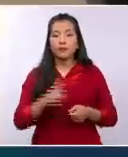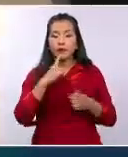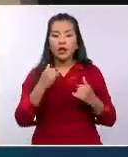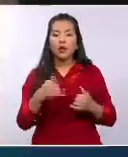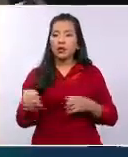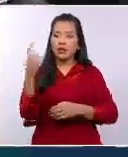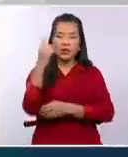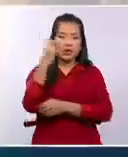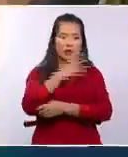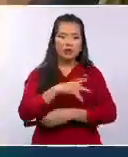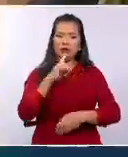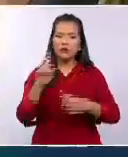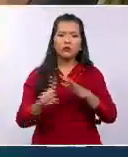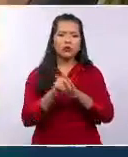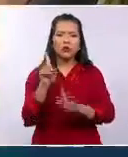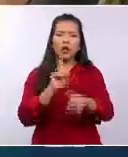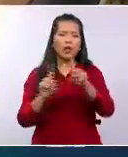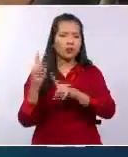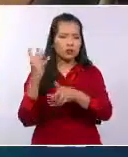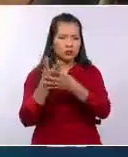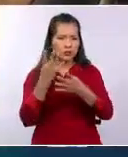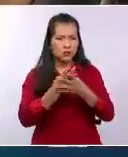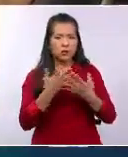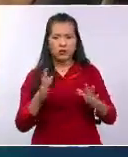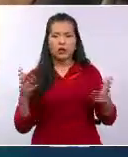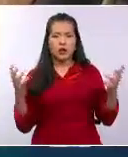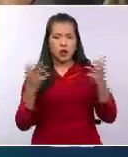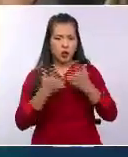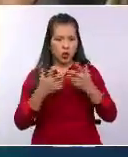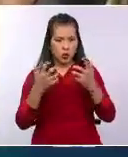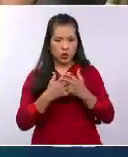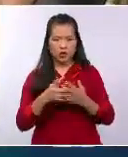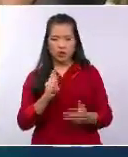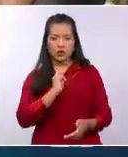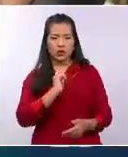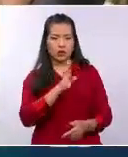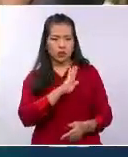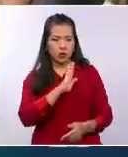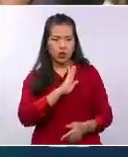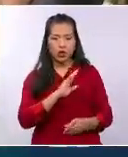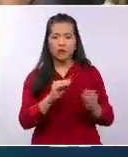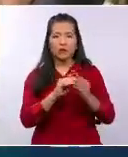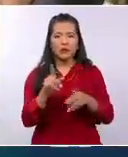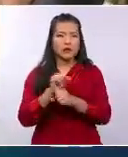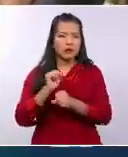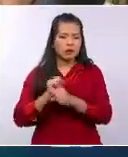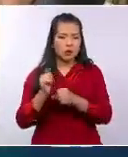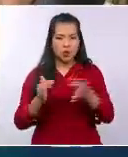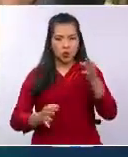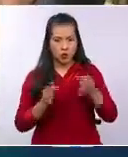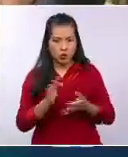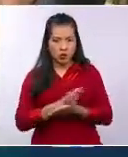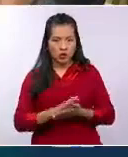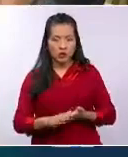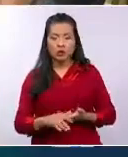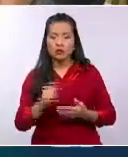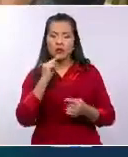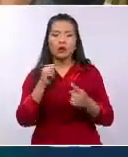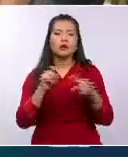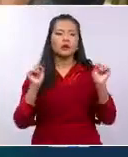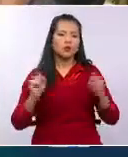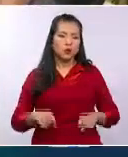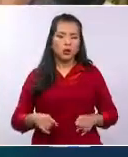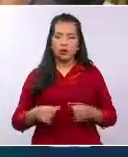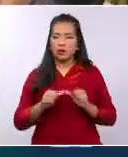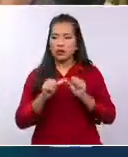hay información de privados de libertad, hay la coordinación con el tribunal y todos los operadores de justicia, y esto puede ser seguido, puede